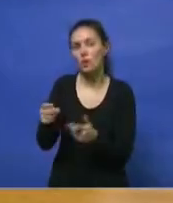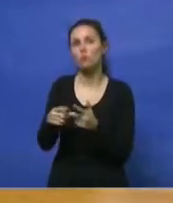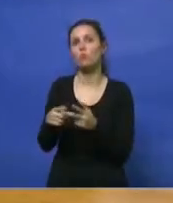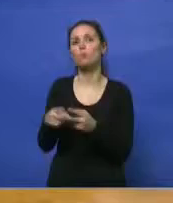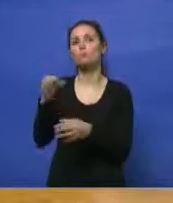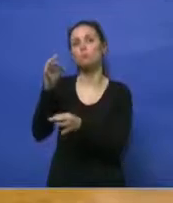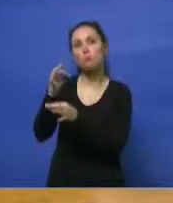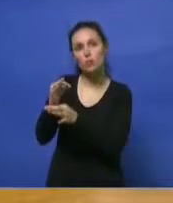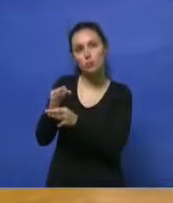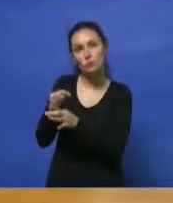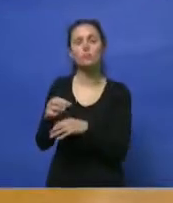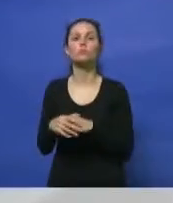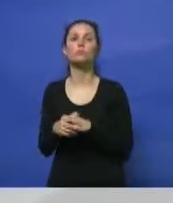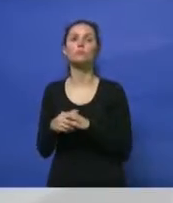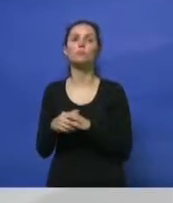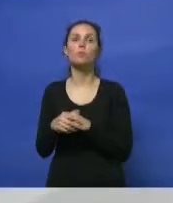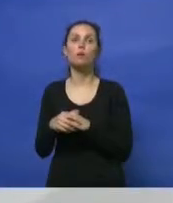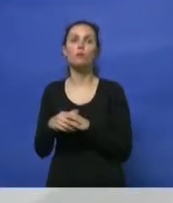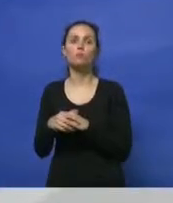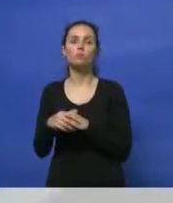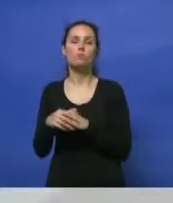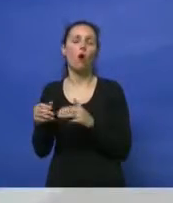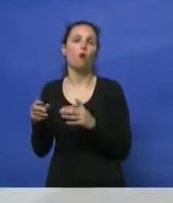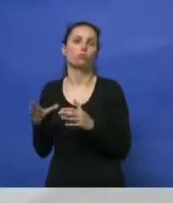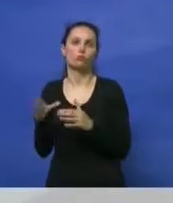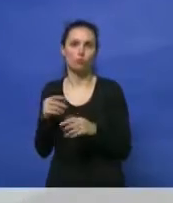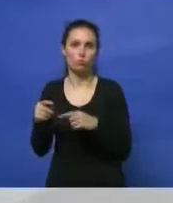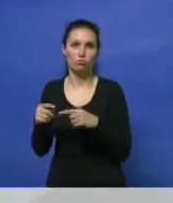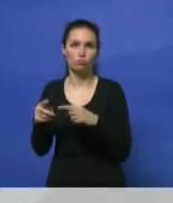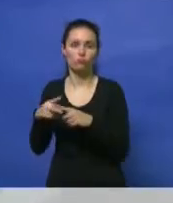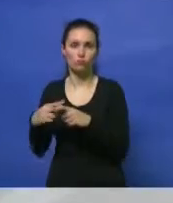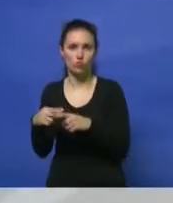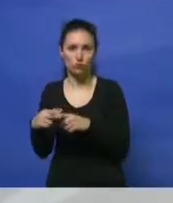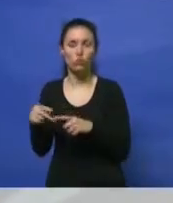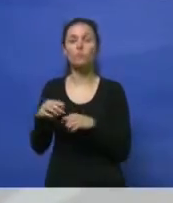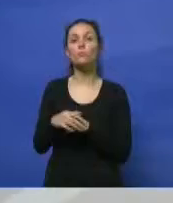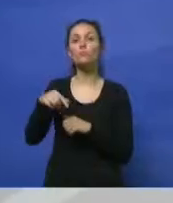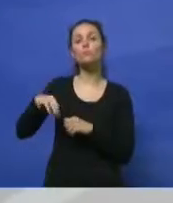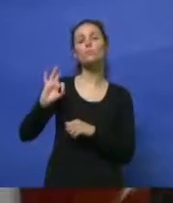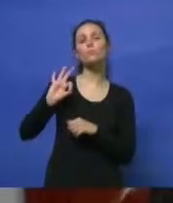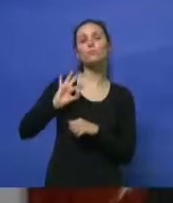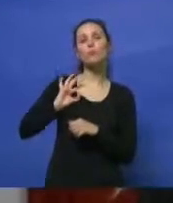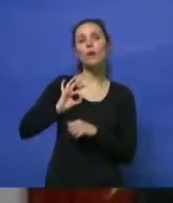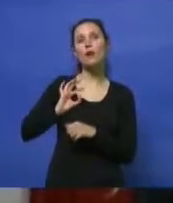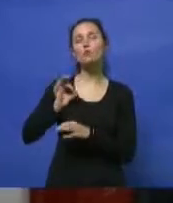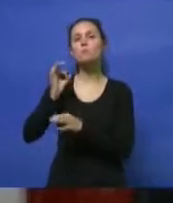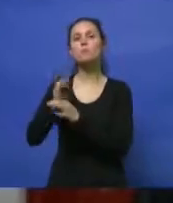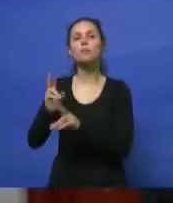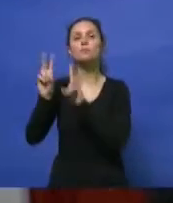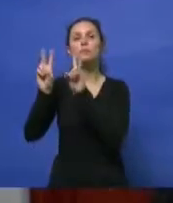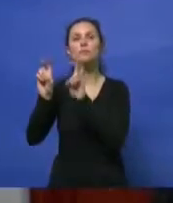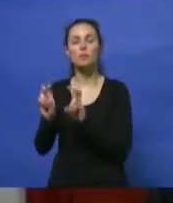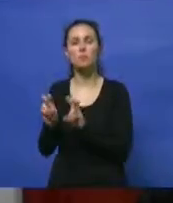educación, de lo que es toda la actividad tecnológica. Este año en particular vamos a tener tres